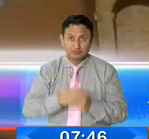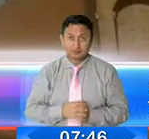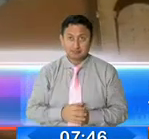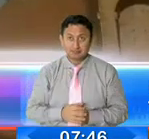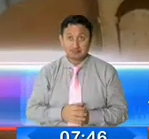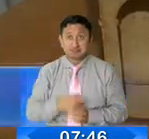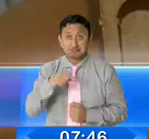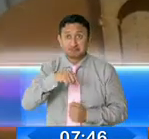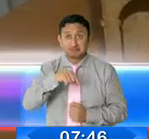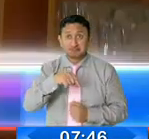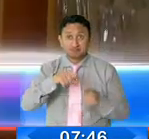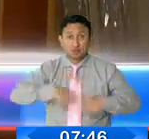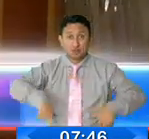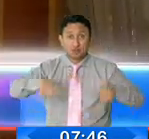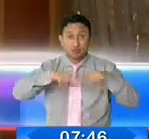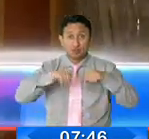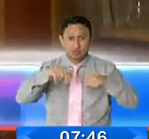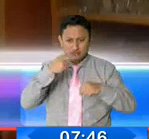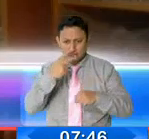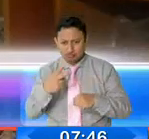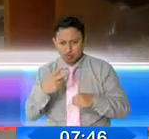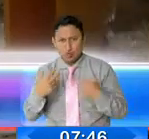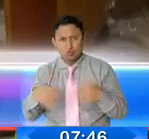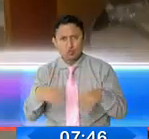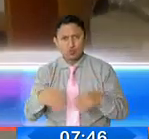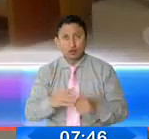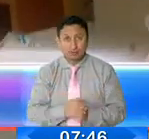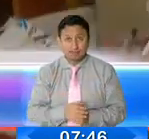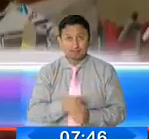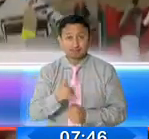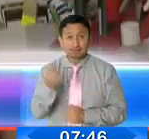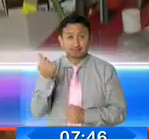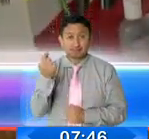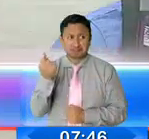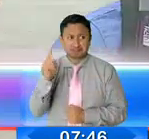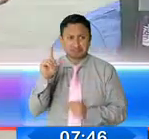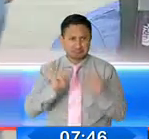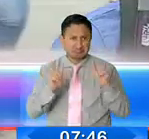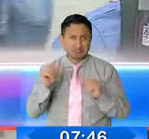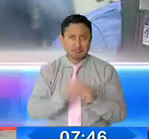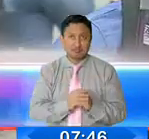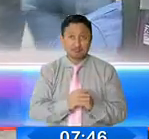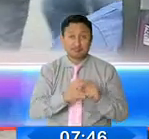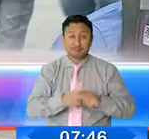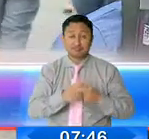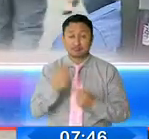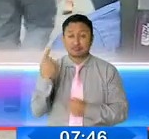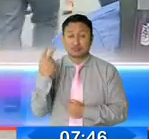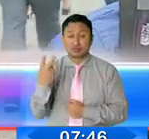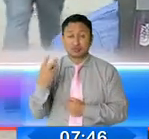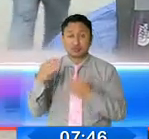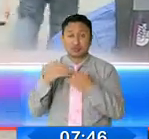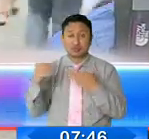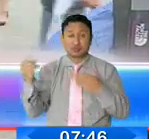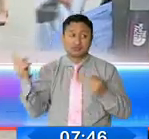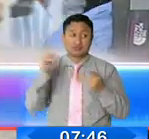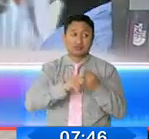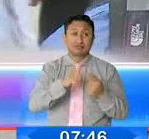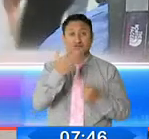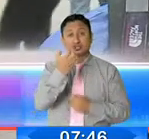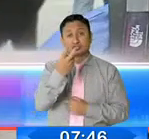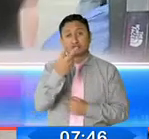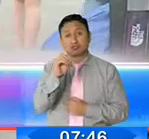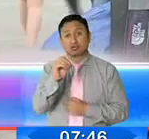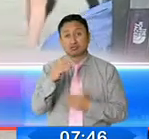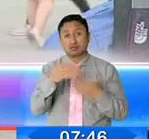Son varios los lugares que se pueden reconstruir y los precios varían. A partir de los $2 hasta los 15,